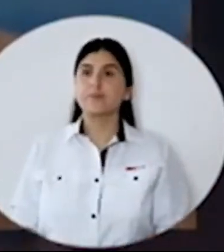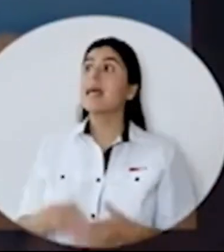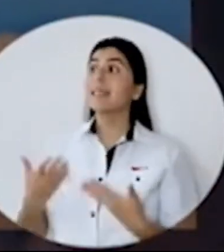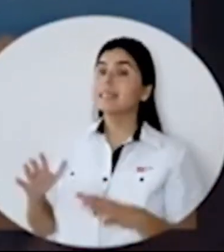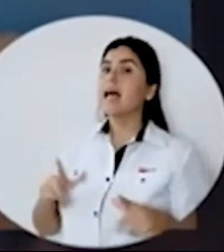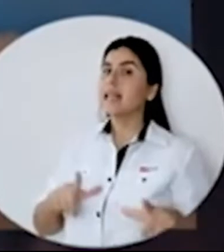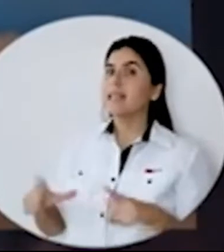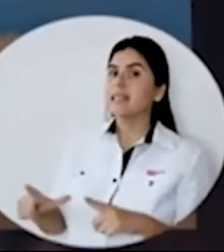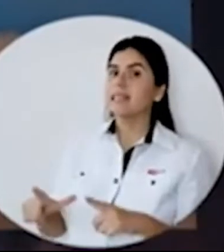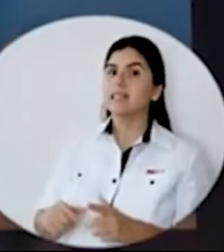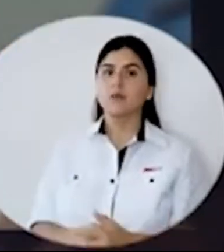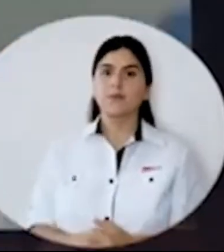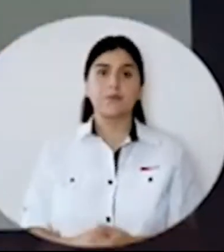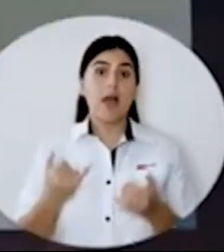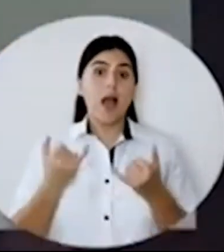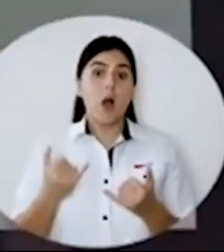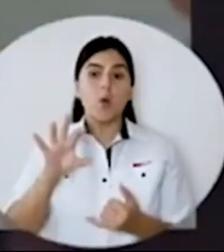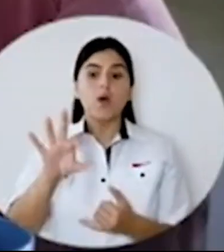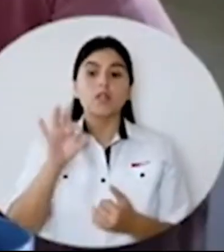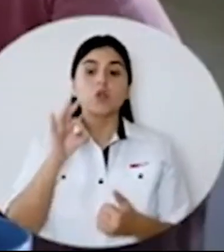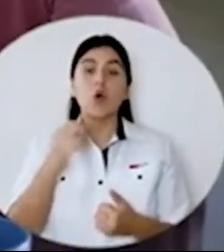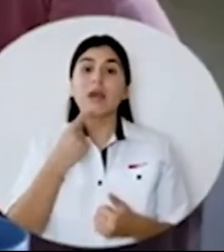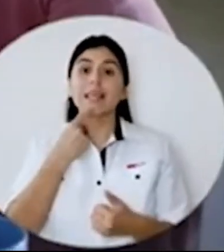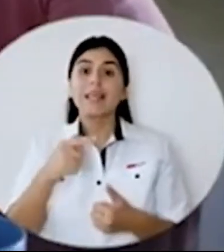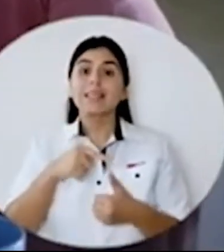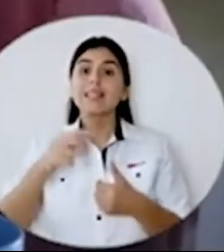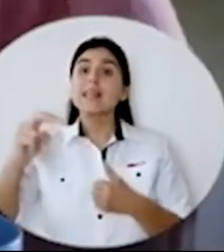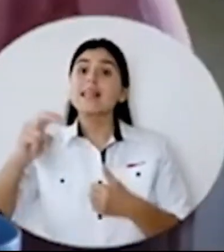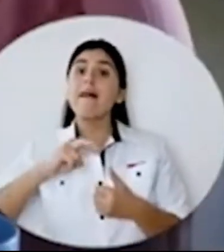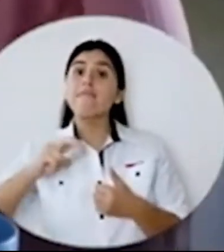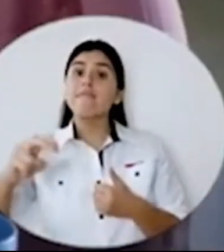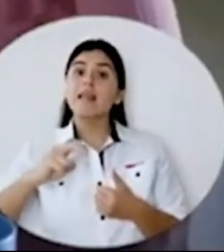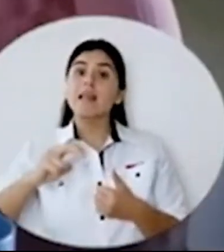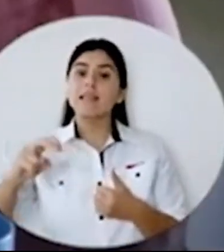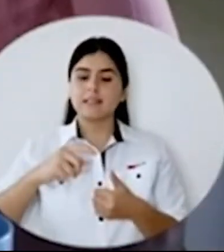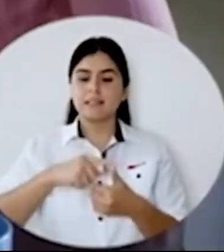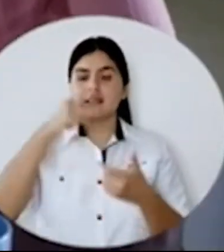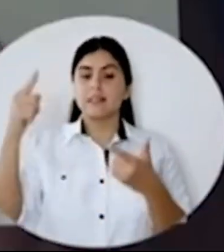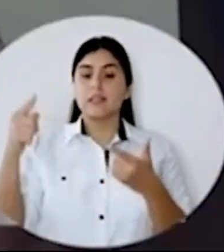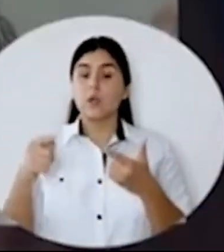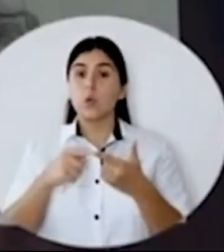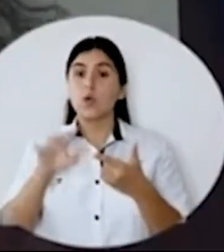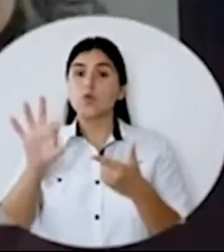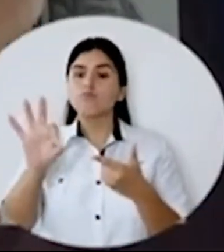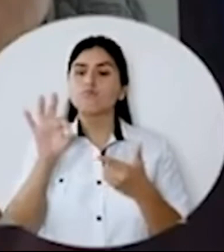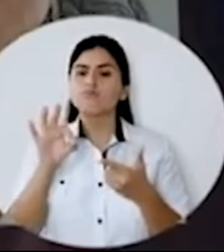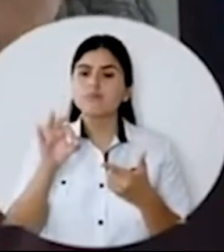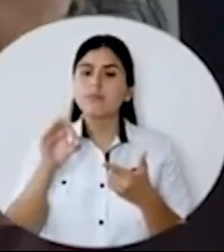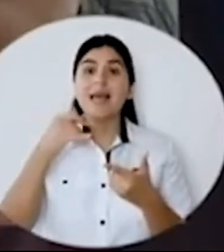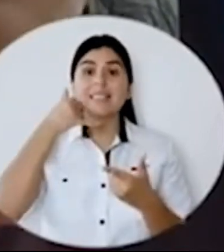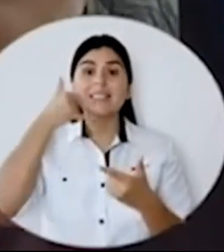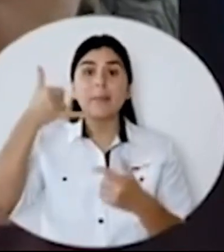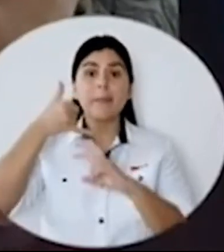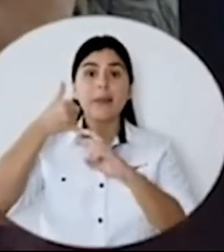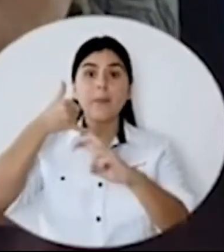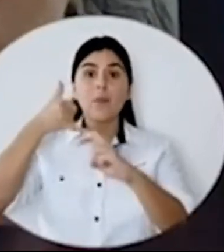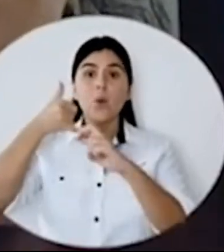Listo. Ahora escoge la opción de transferencias y luego Simpe Móvil. Ok.